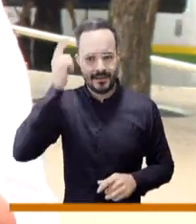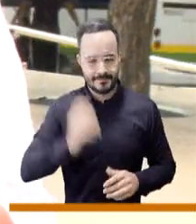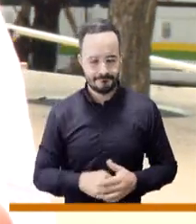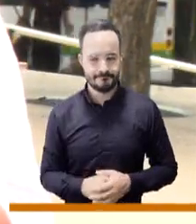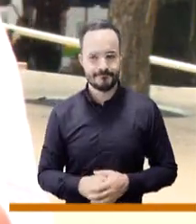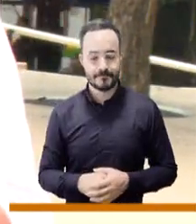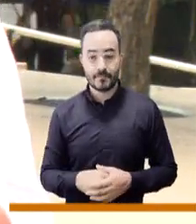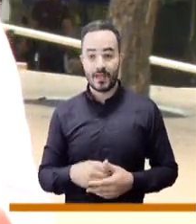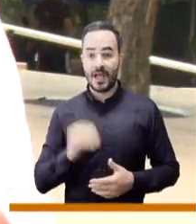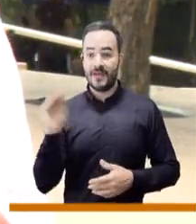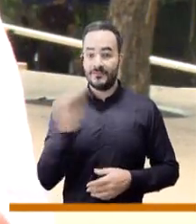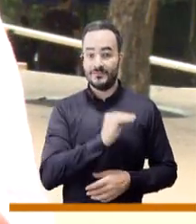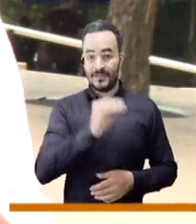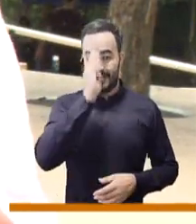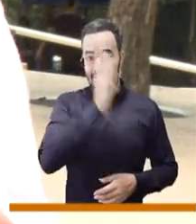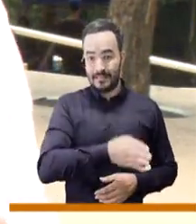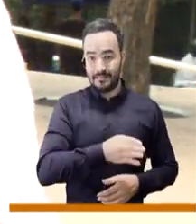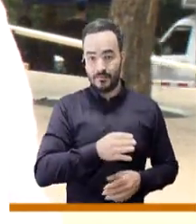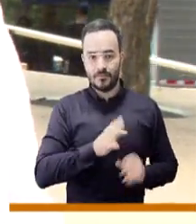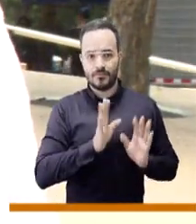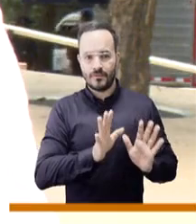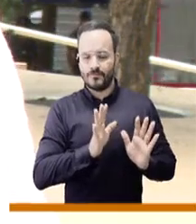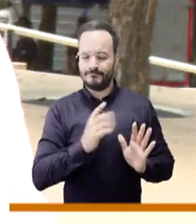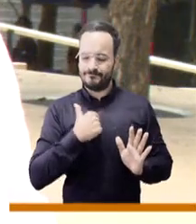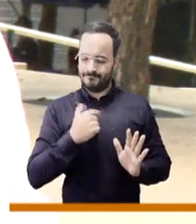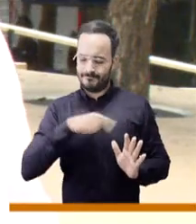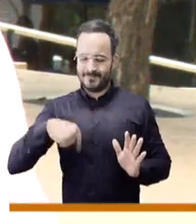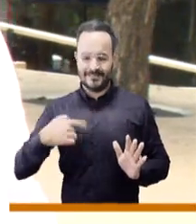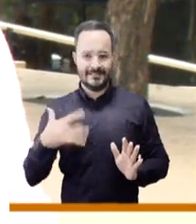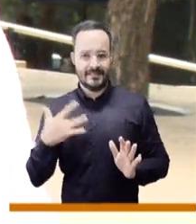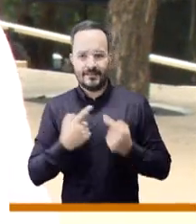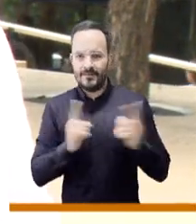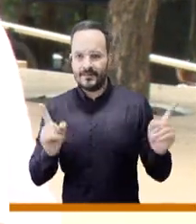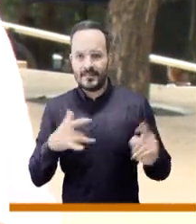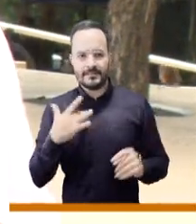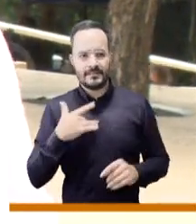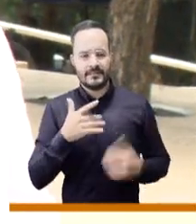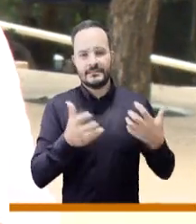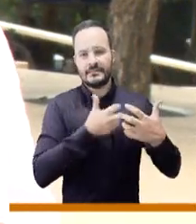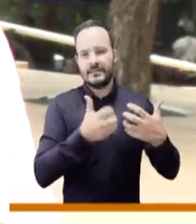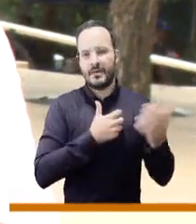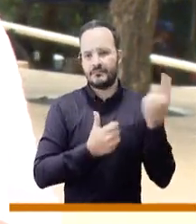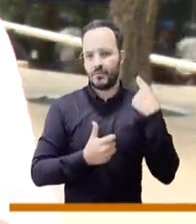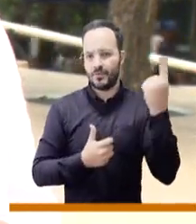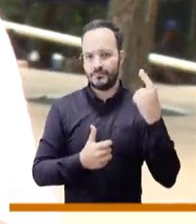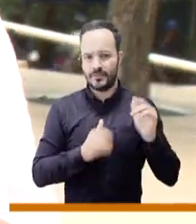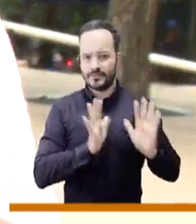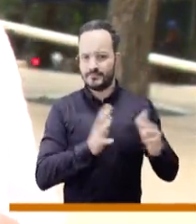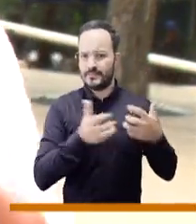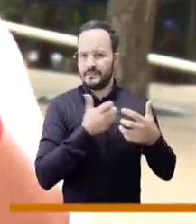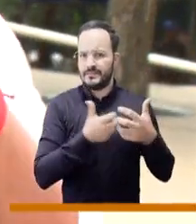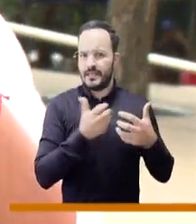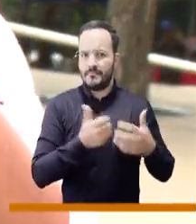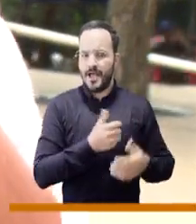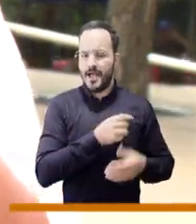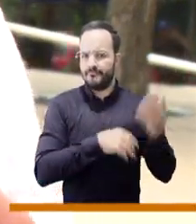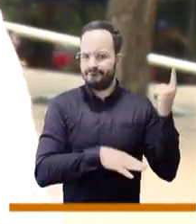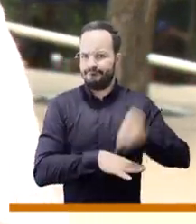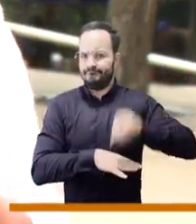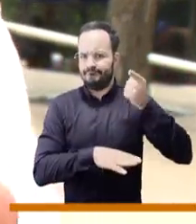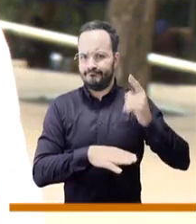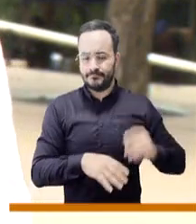La heterosexualidad para nosotras es un sistema político, es un régimen que la